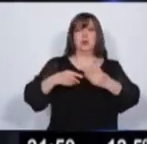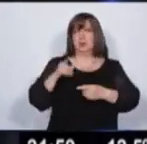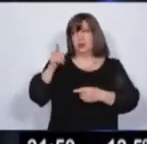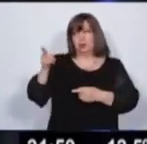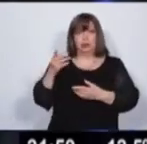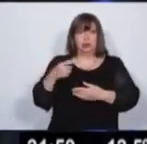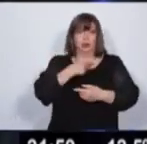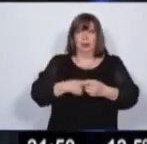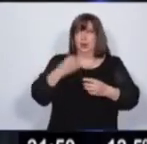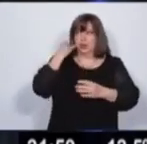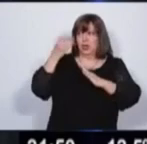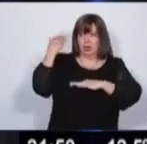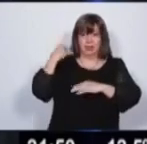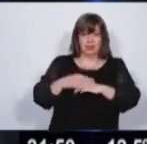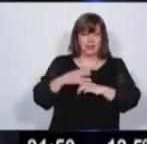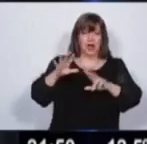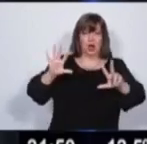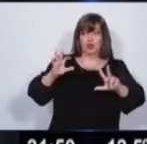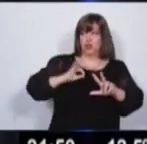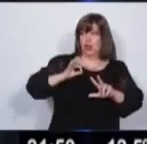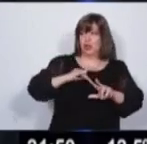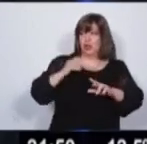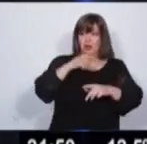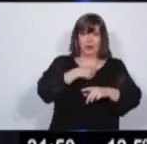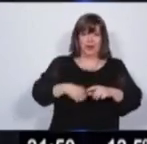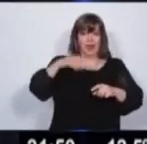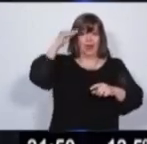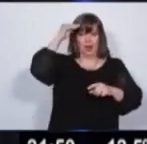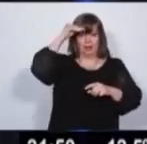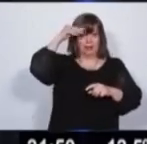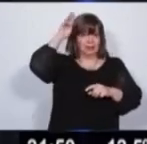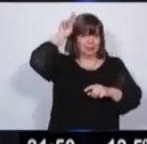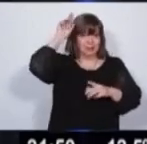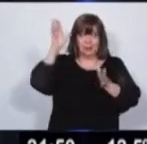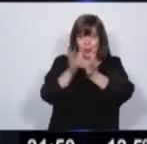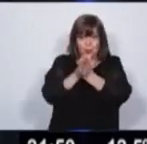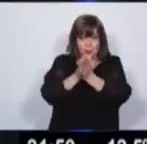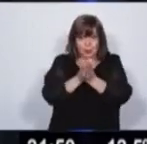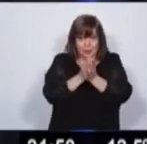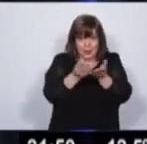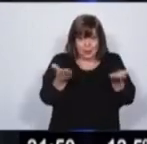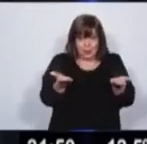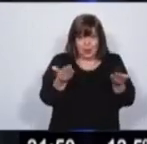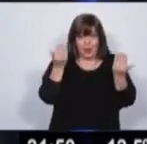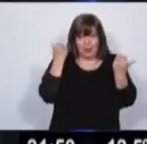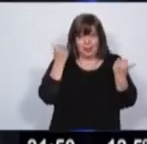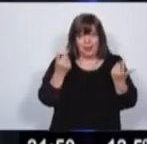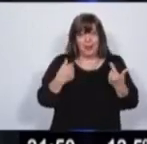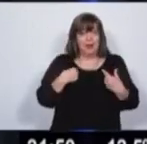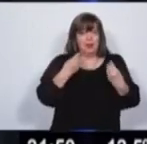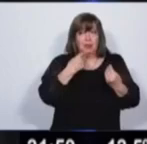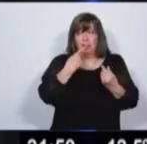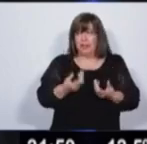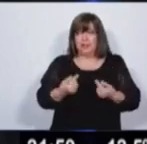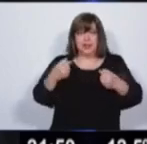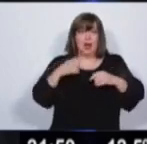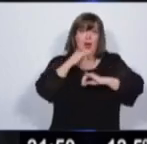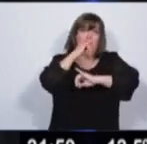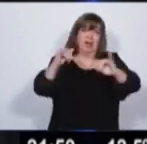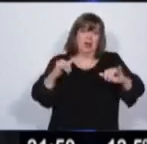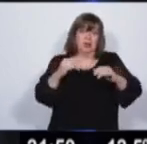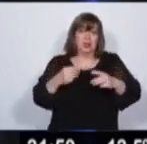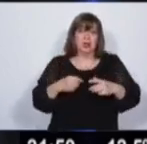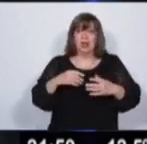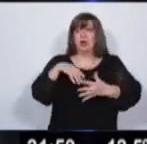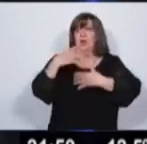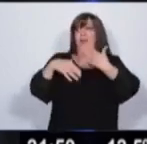los que han gobernado y sepan ocho años gobernando de marcha y Cornejo juntos en un frente ellos no te pueden decir a vos que